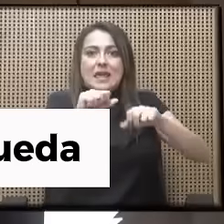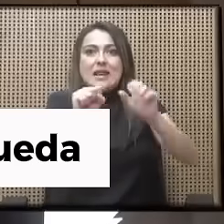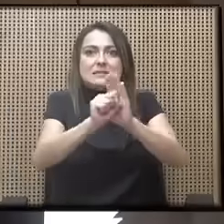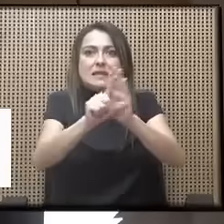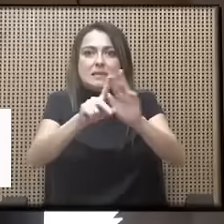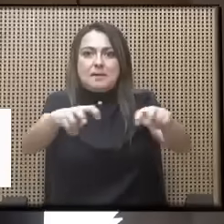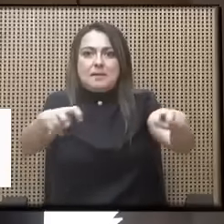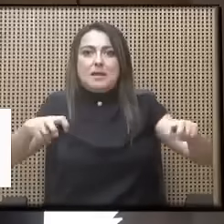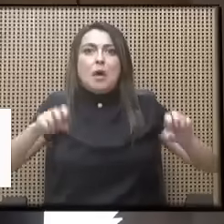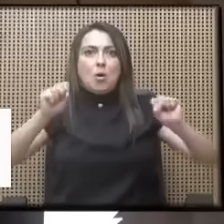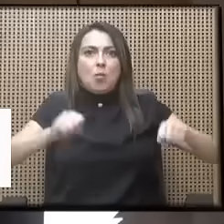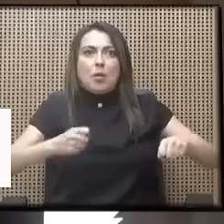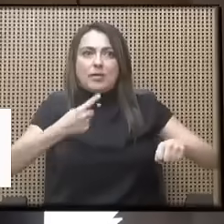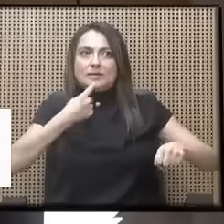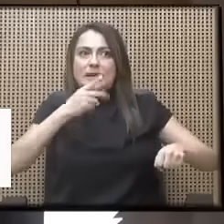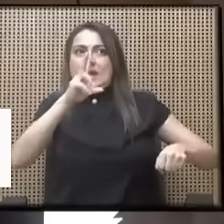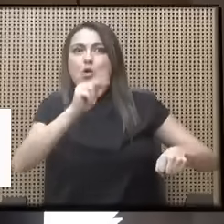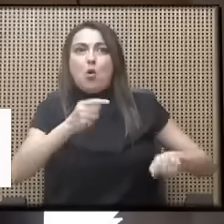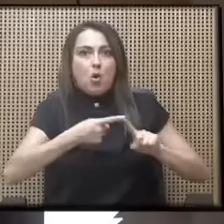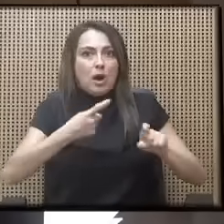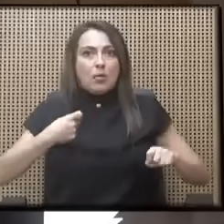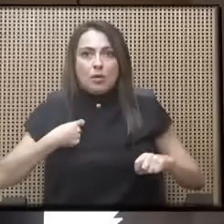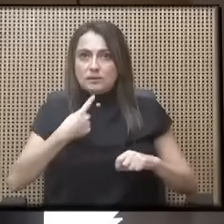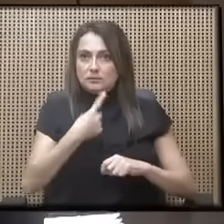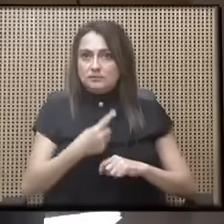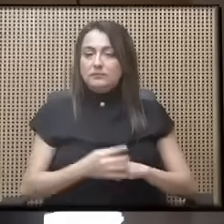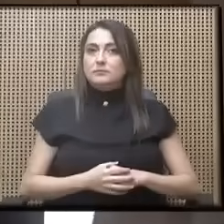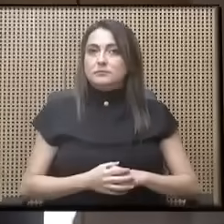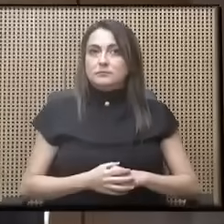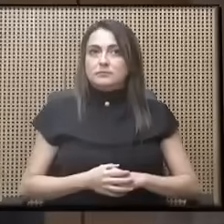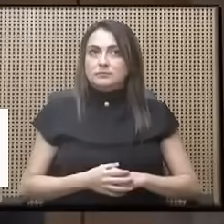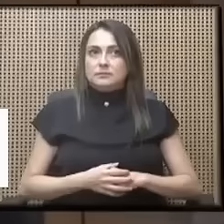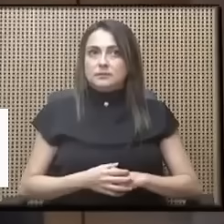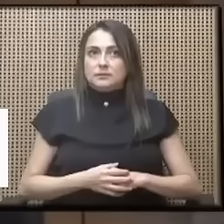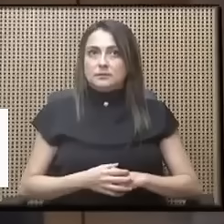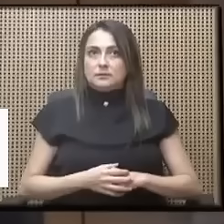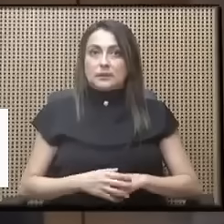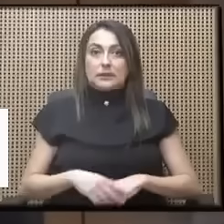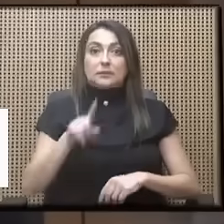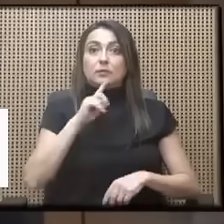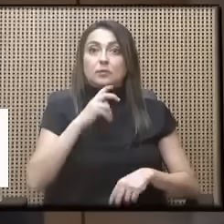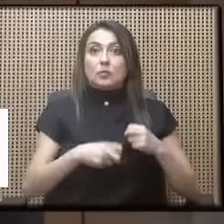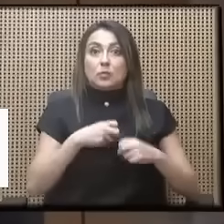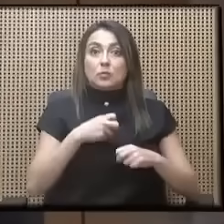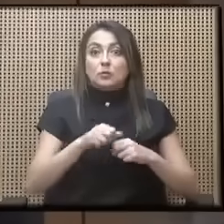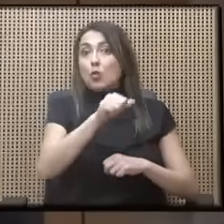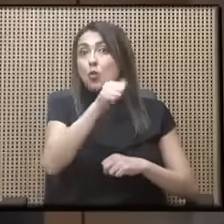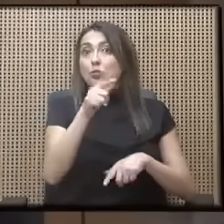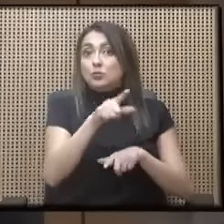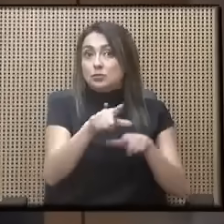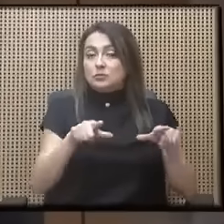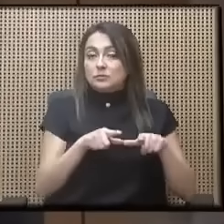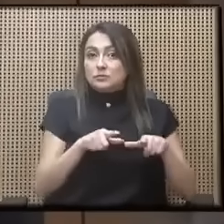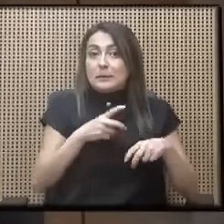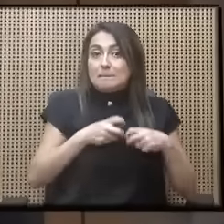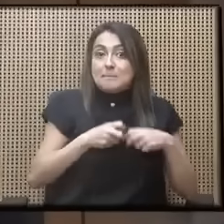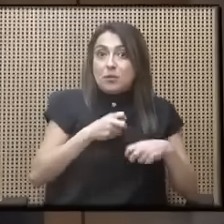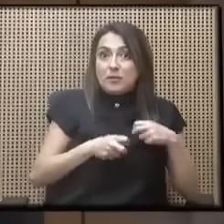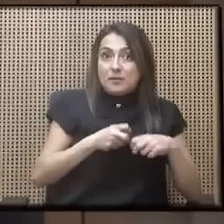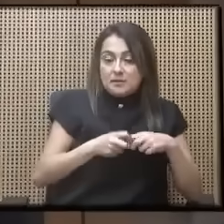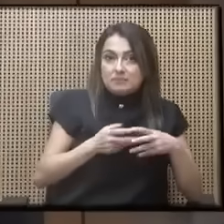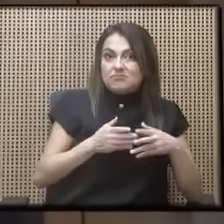que pueda oponerse a lo que acabo de indicar. Pero el problema está en otro lado. El problema